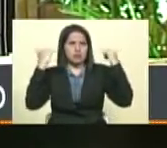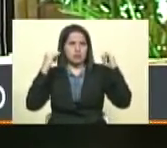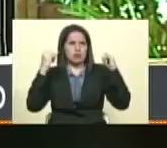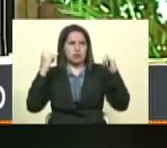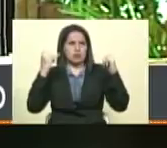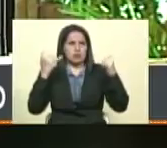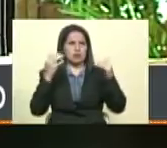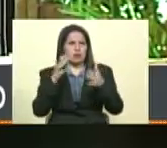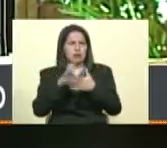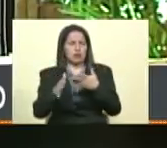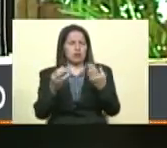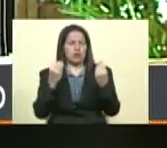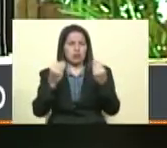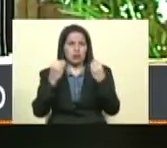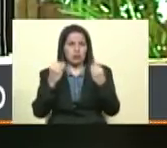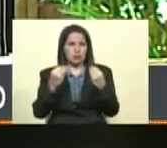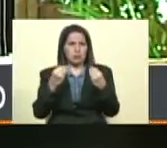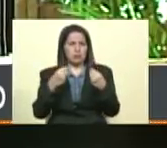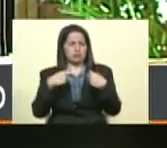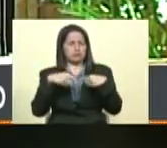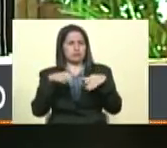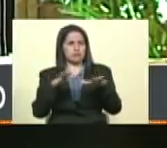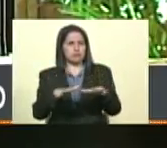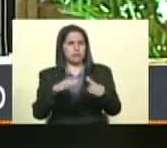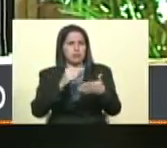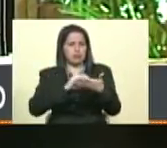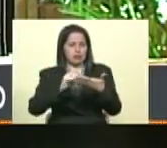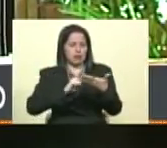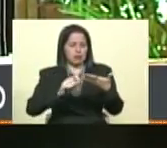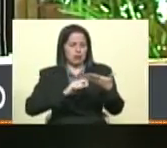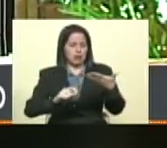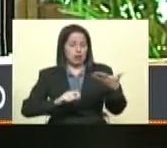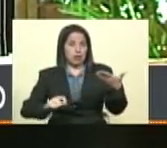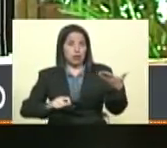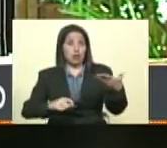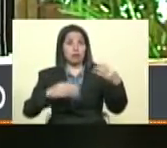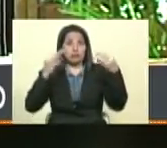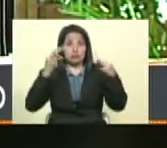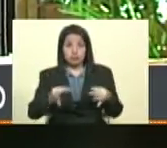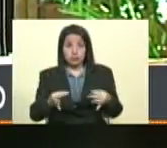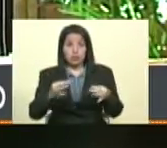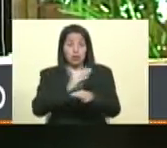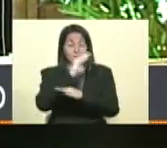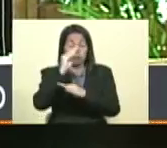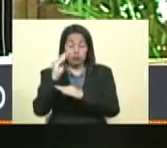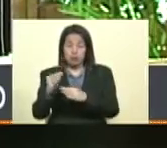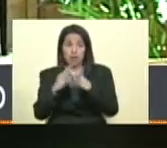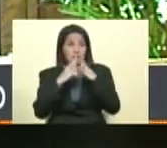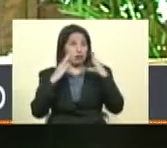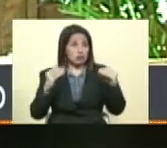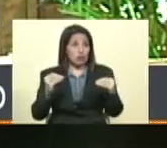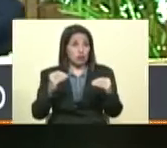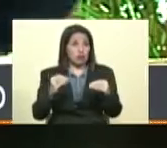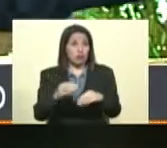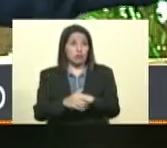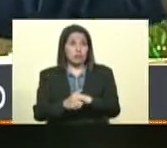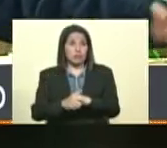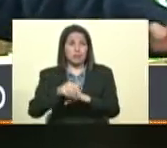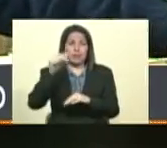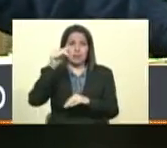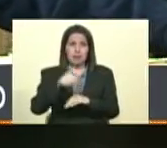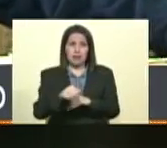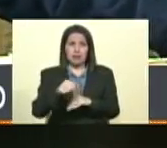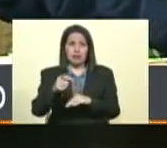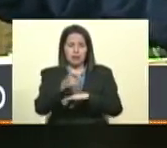porque esta convención colectiva en formato de normativa laboral también a ellos los protege. Y vaya pues, desde acá, desde el